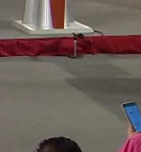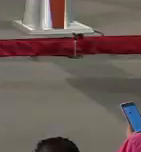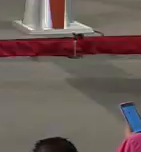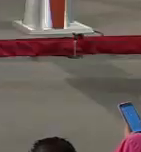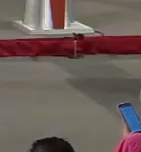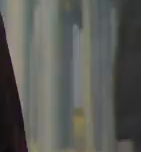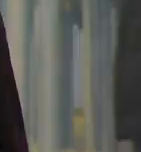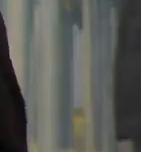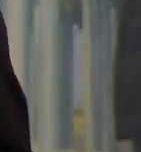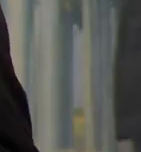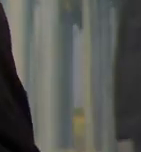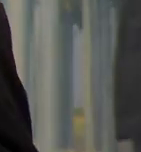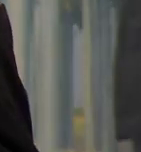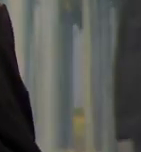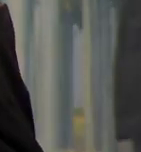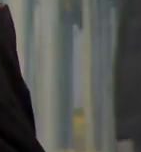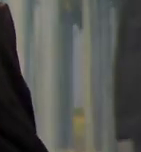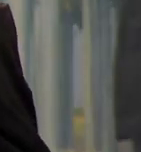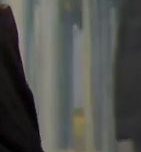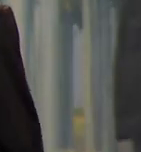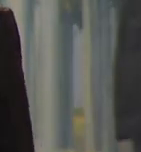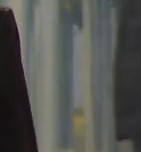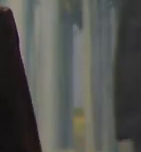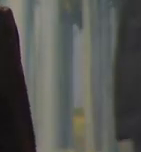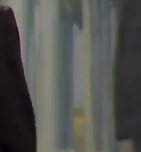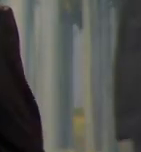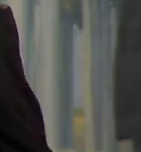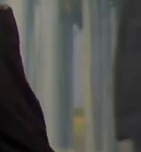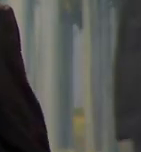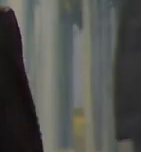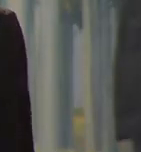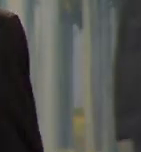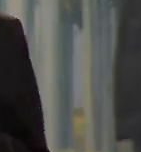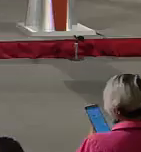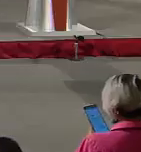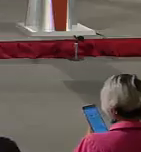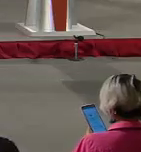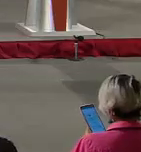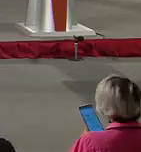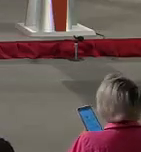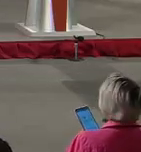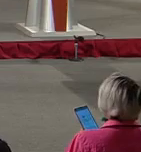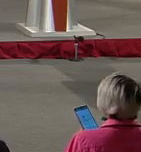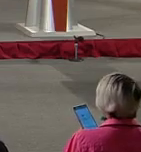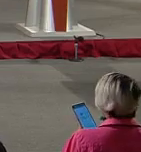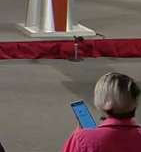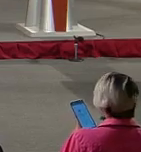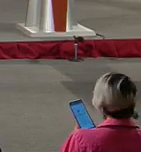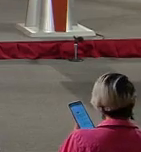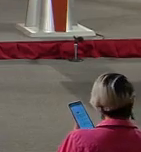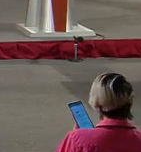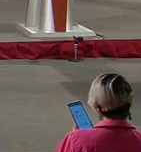Así que, Virgen de la Caridad del Cobre, ven a verme.